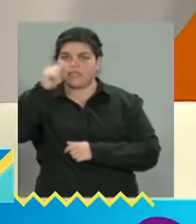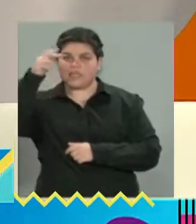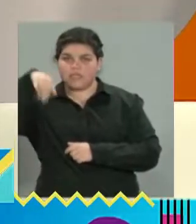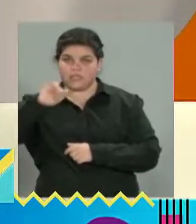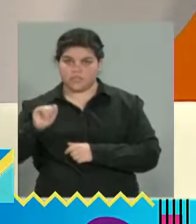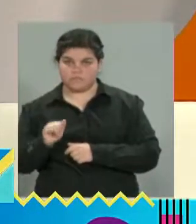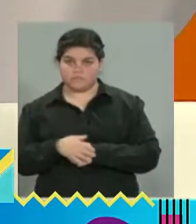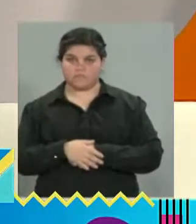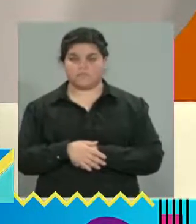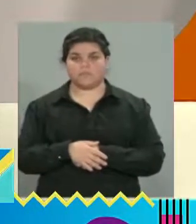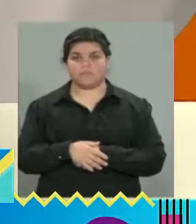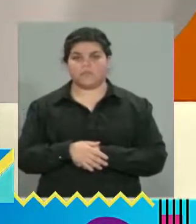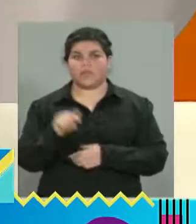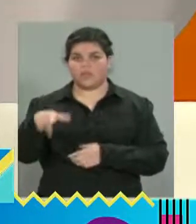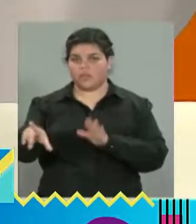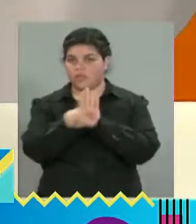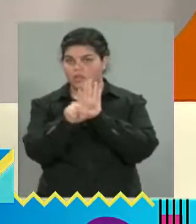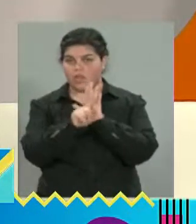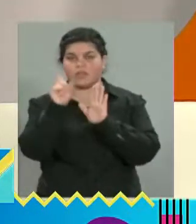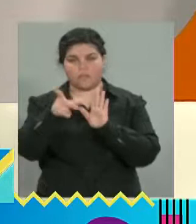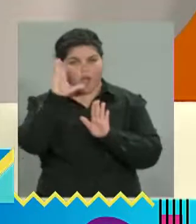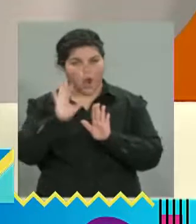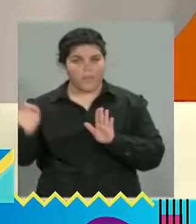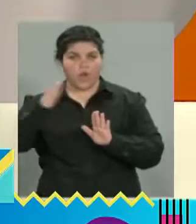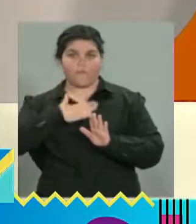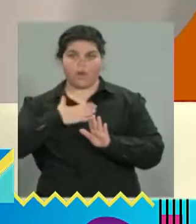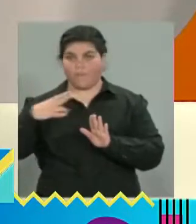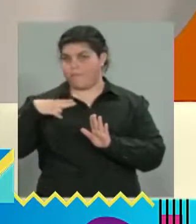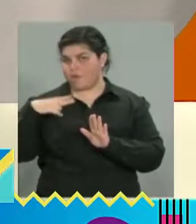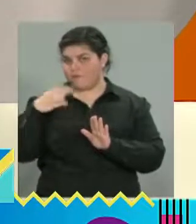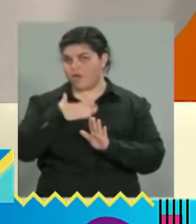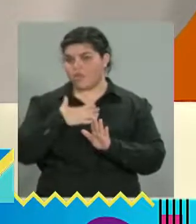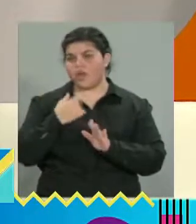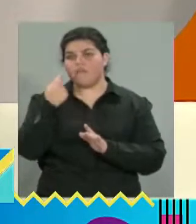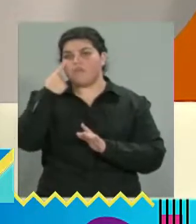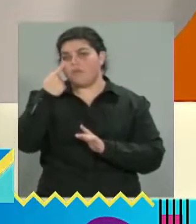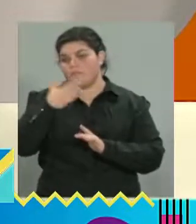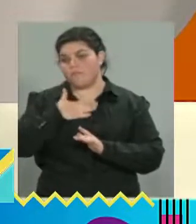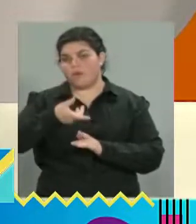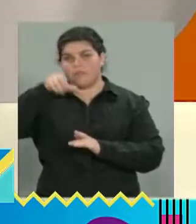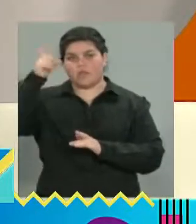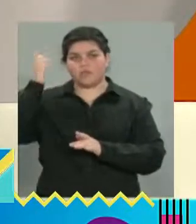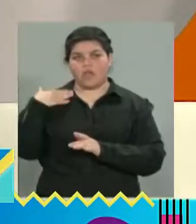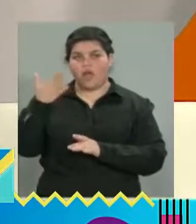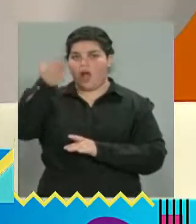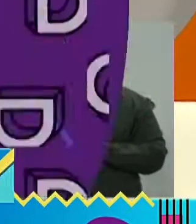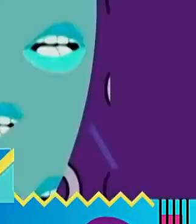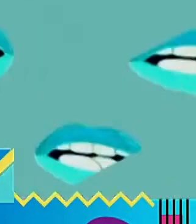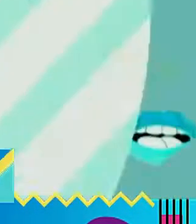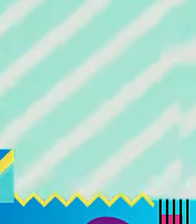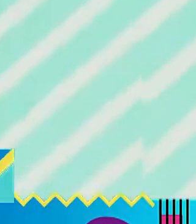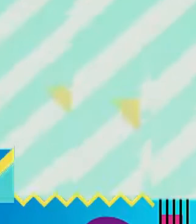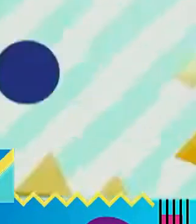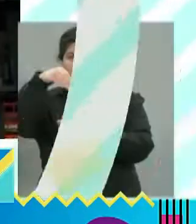voy a dar una consideración también personal de cómo lo viví yo, tal vez también desde la militancia en su momento universitaria,